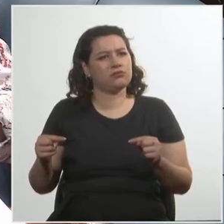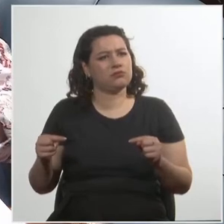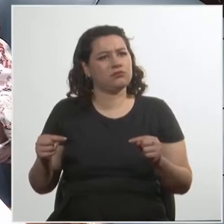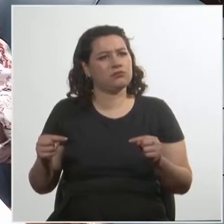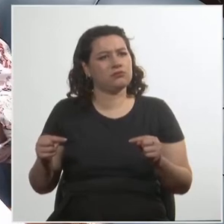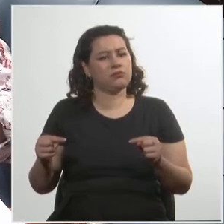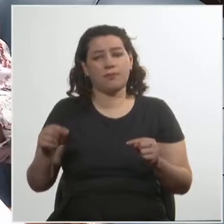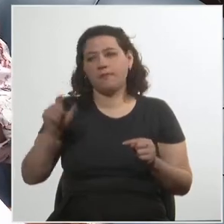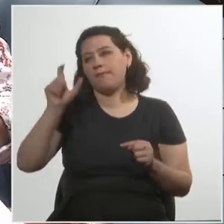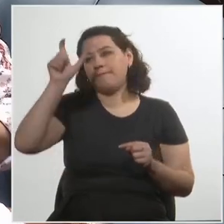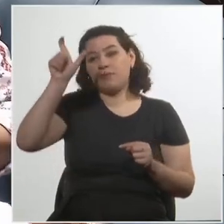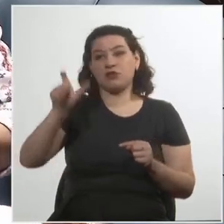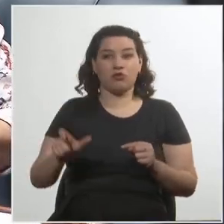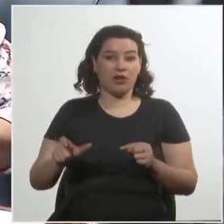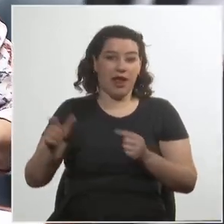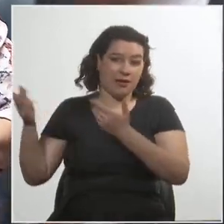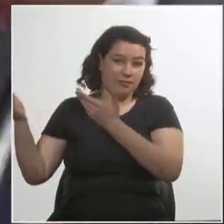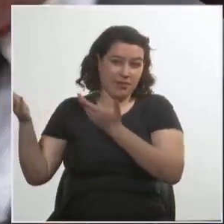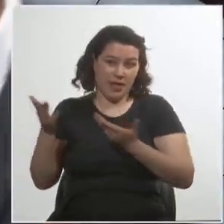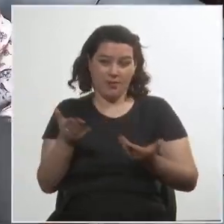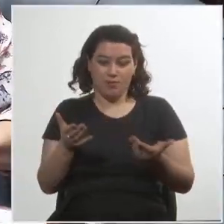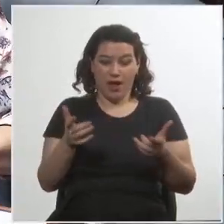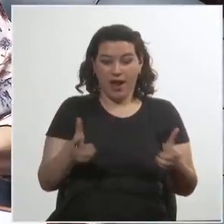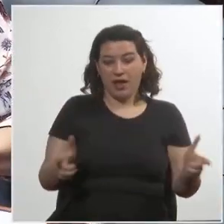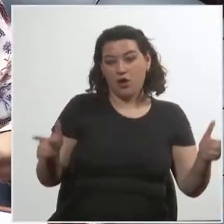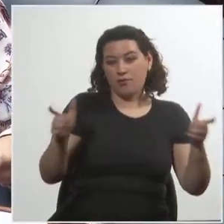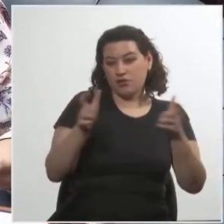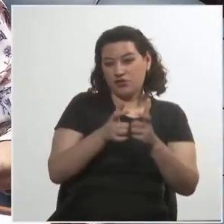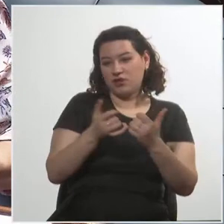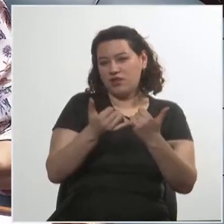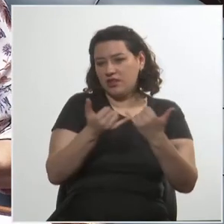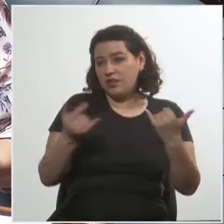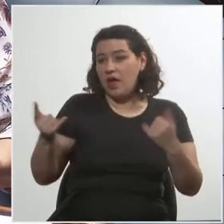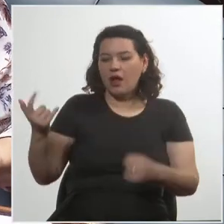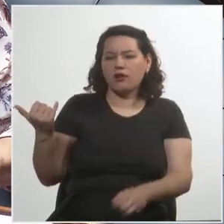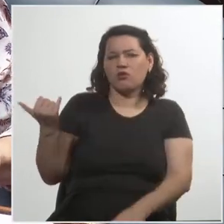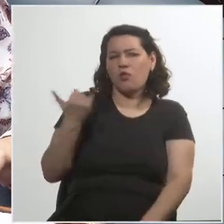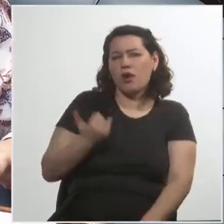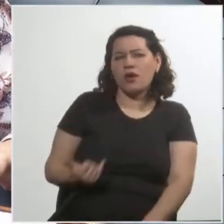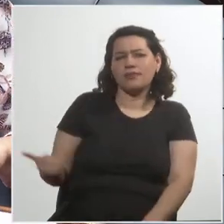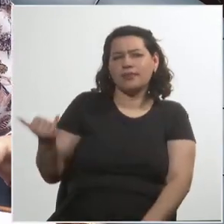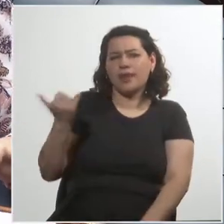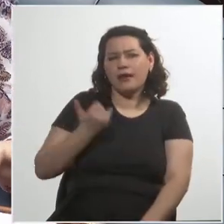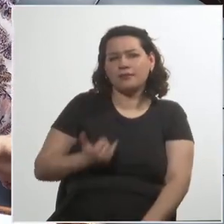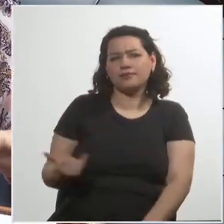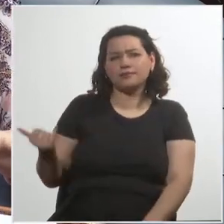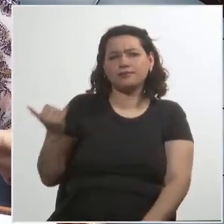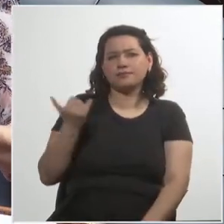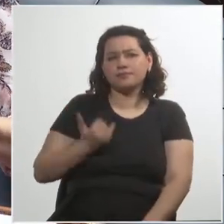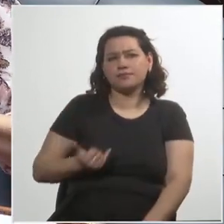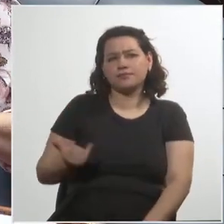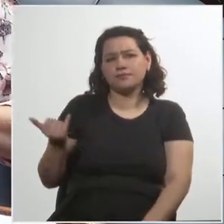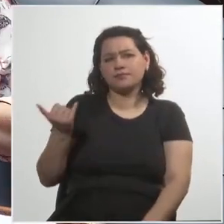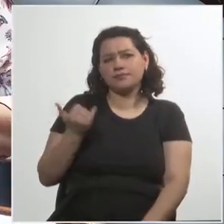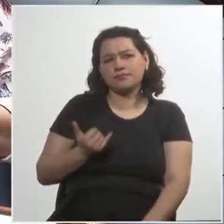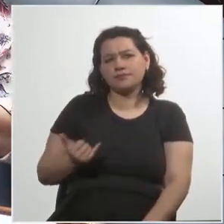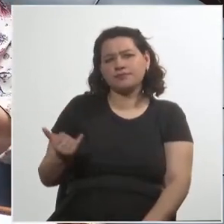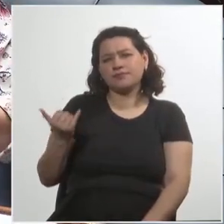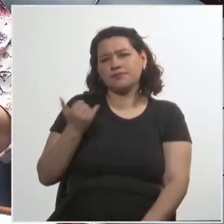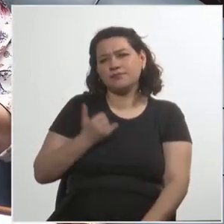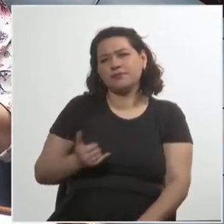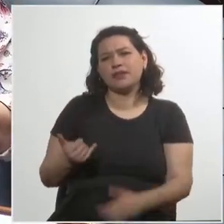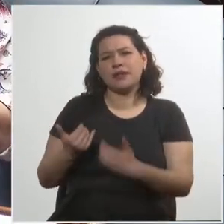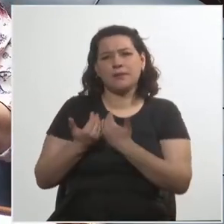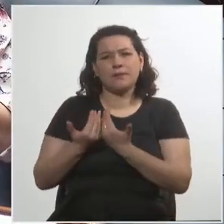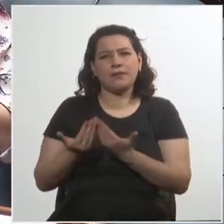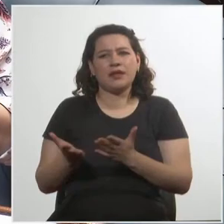quien estaba invitado a la comisión ese día donde se está se empiezan